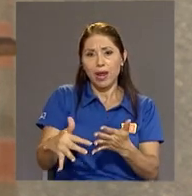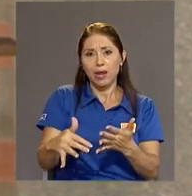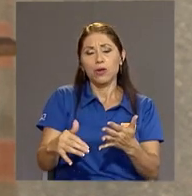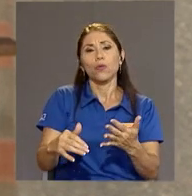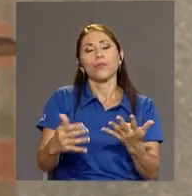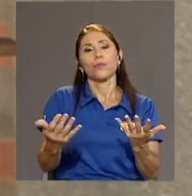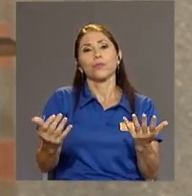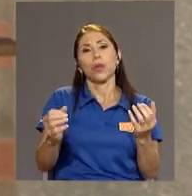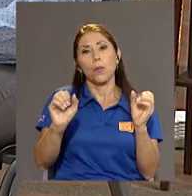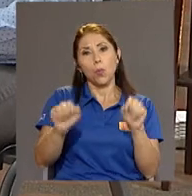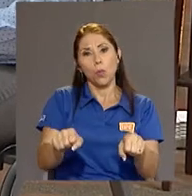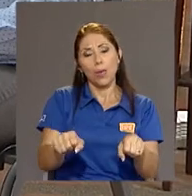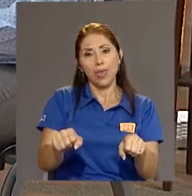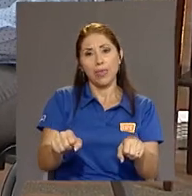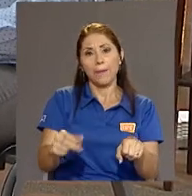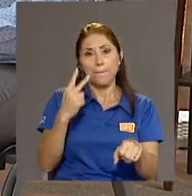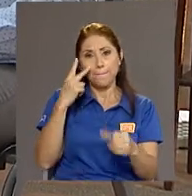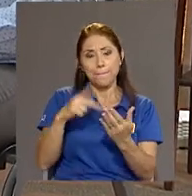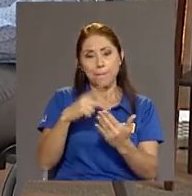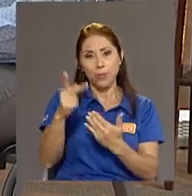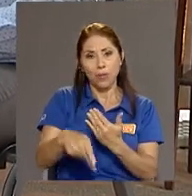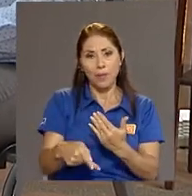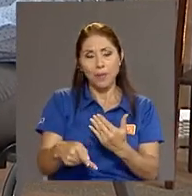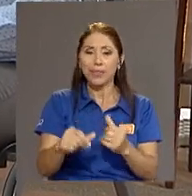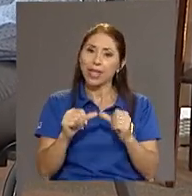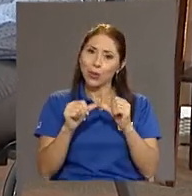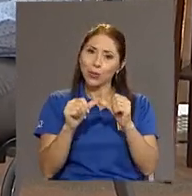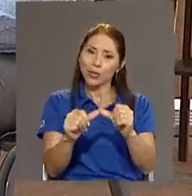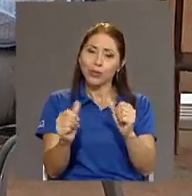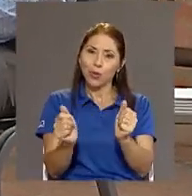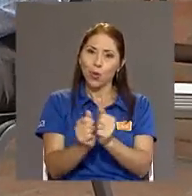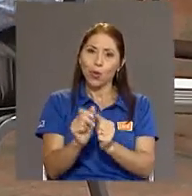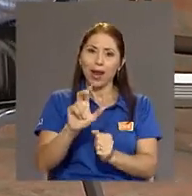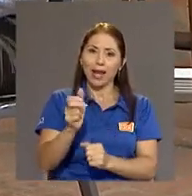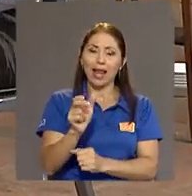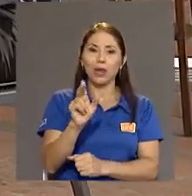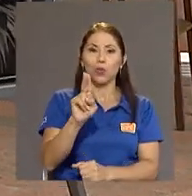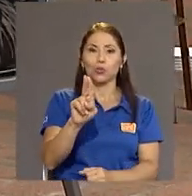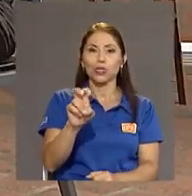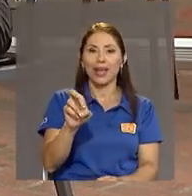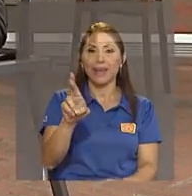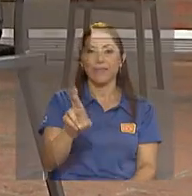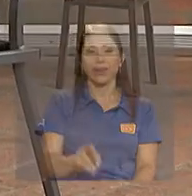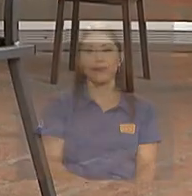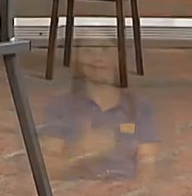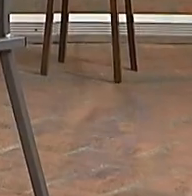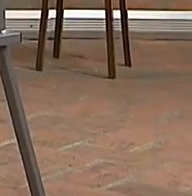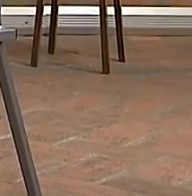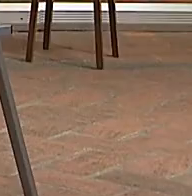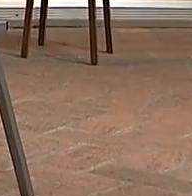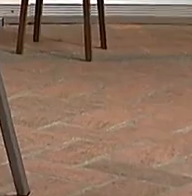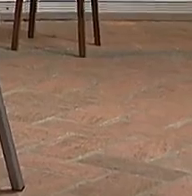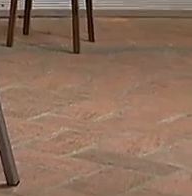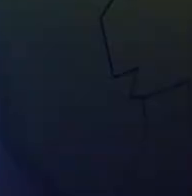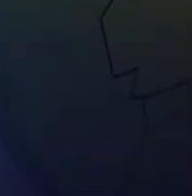circunstancias, nos acompañen y quédense con Canal UCR. Gracias.